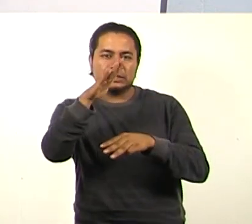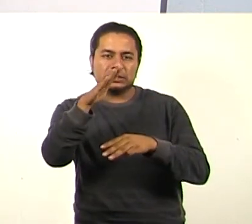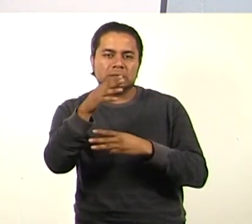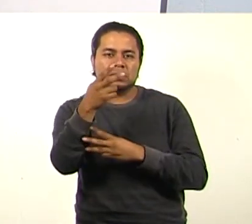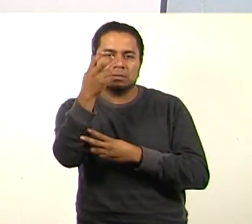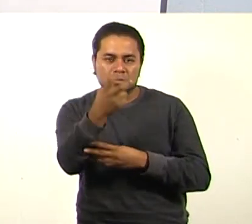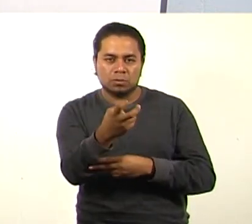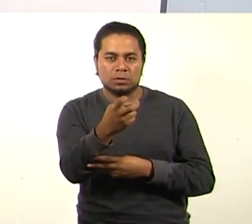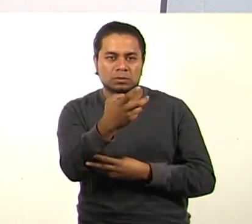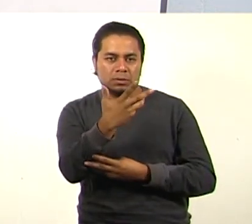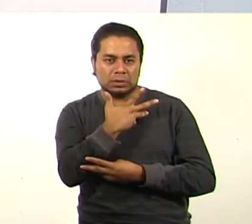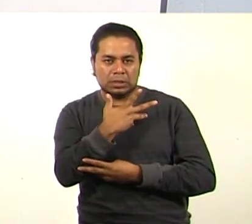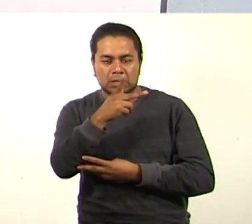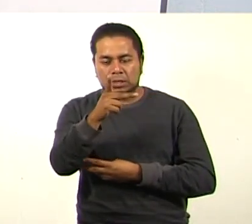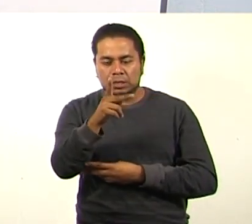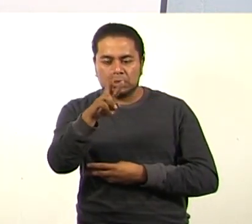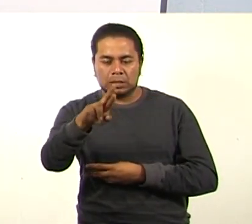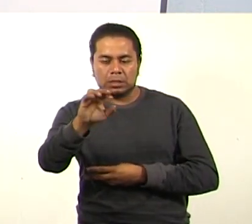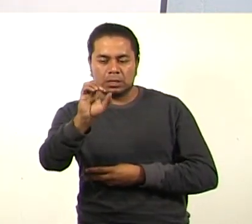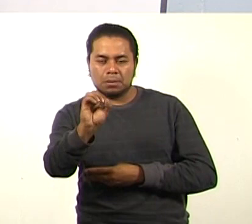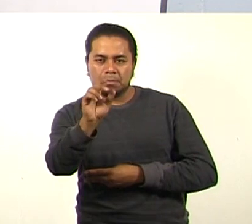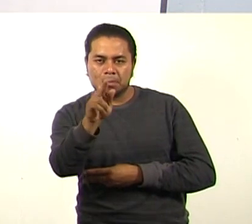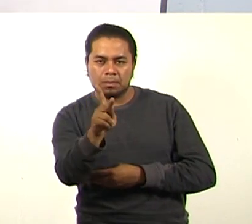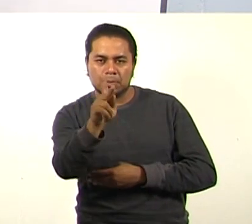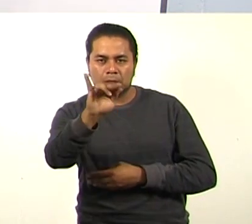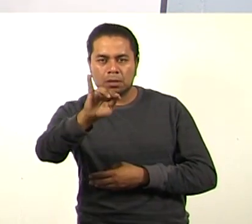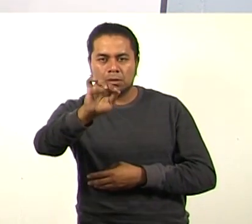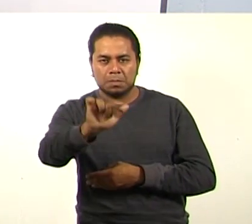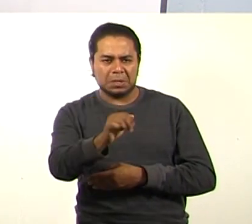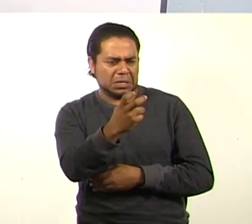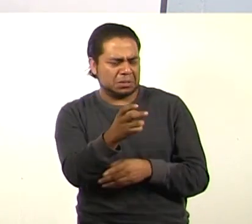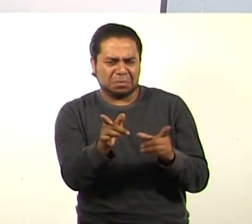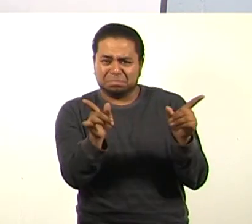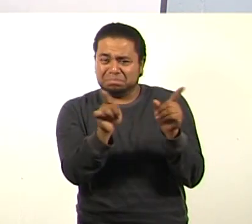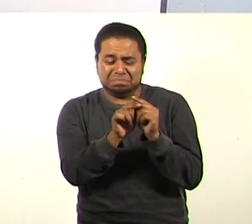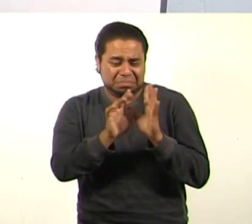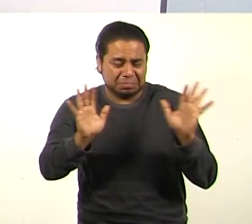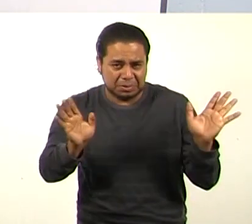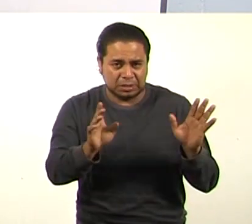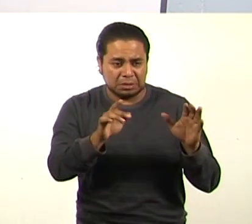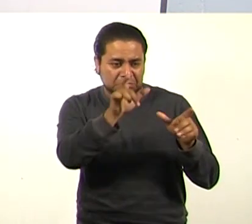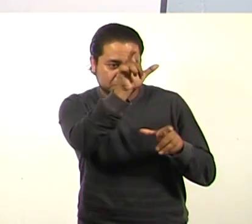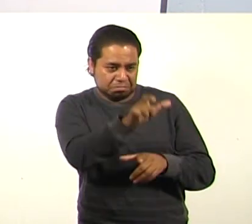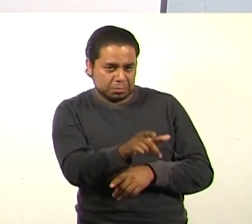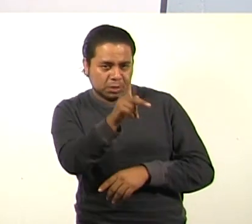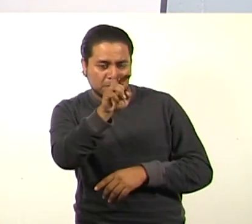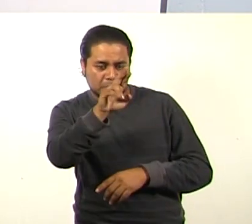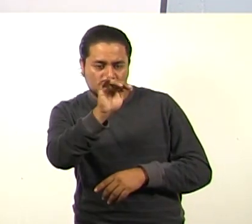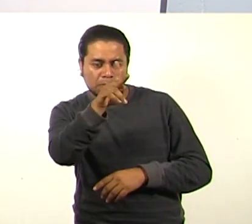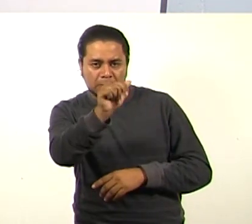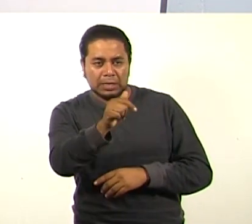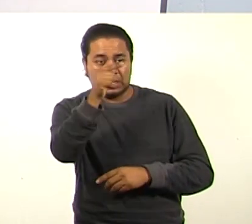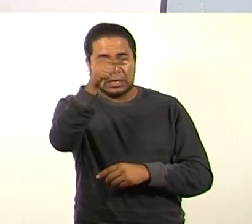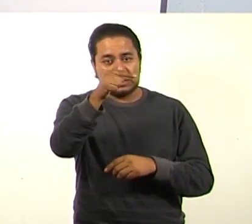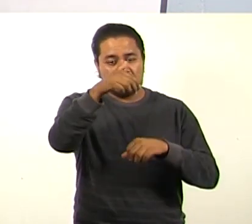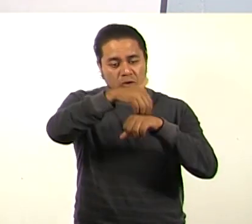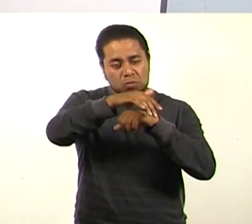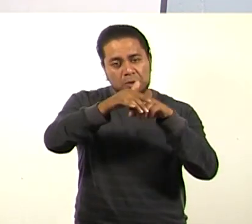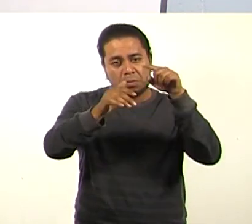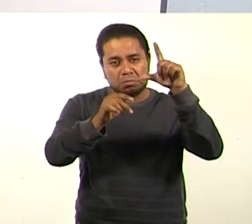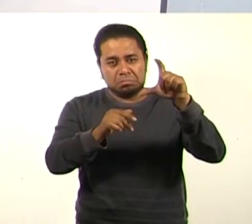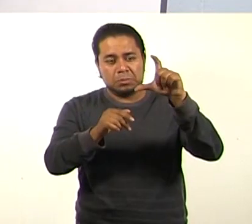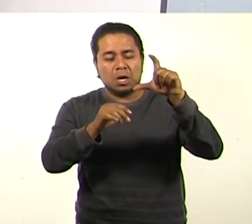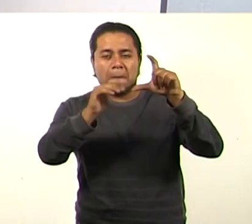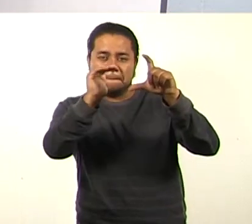tanto, esta es una fracción propia. Es así de sencillo. Fracción propia, numerador menor que el denominador.